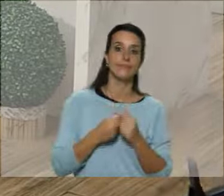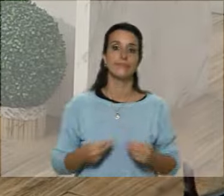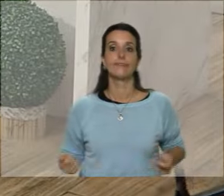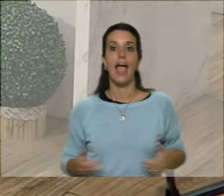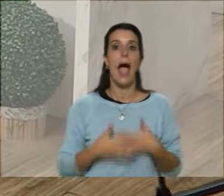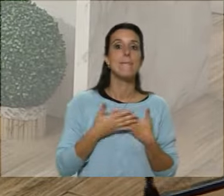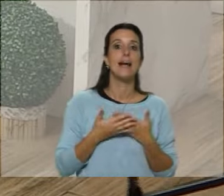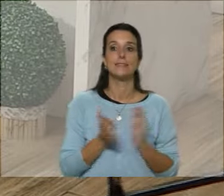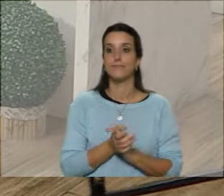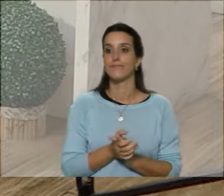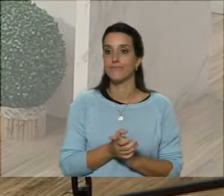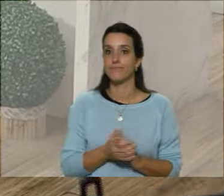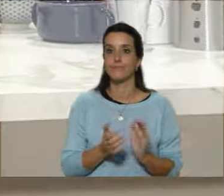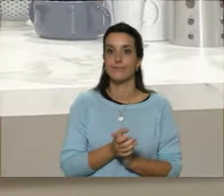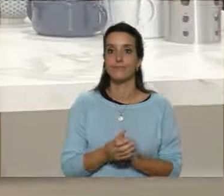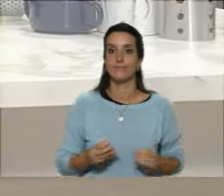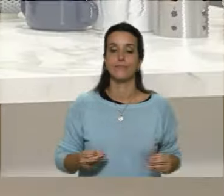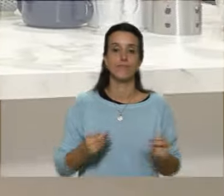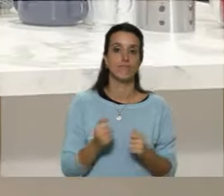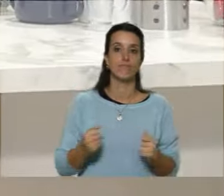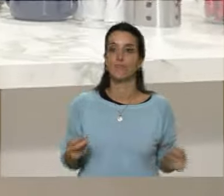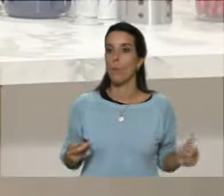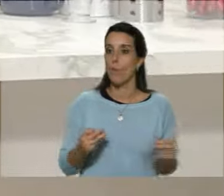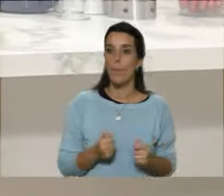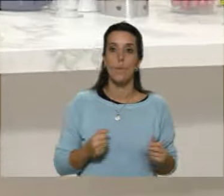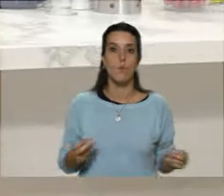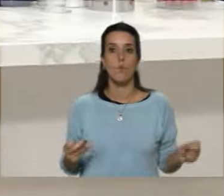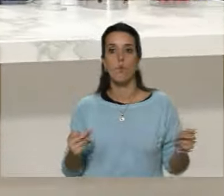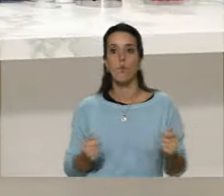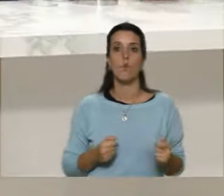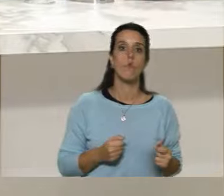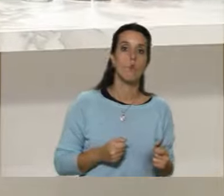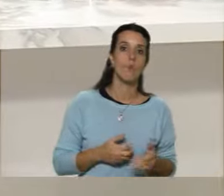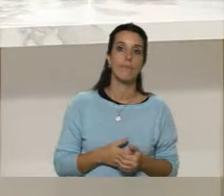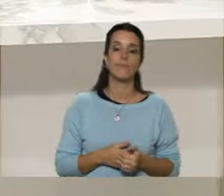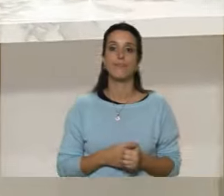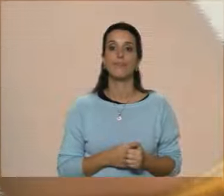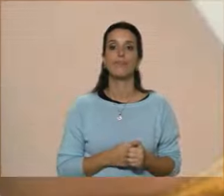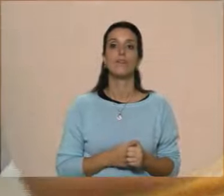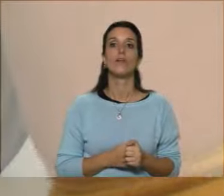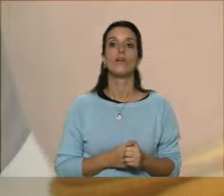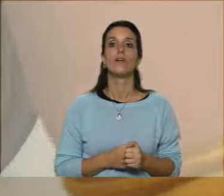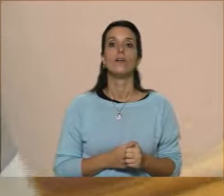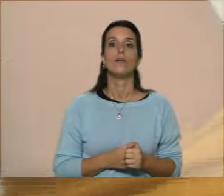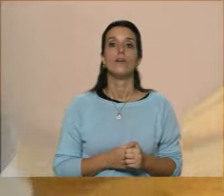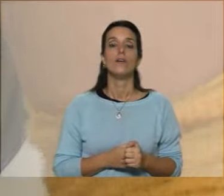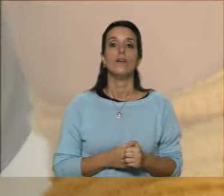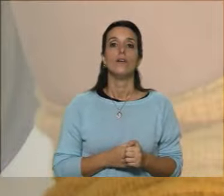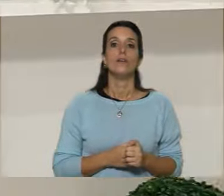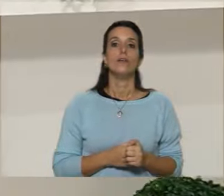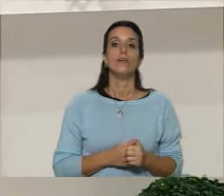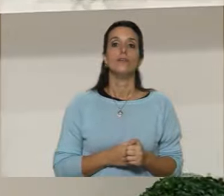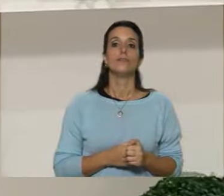a alguien sin hacerte preguntas. Acá te dejo. Muchas gracias. Muy bien. Mira, acá